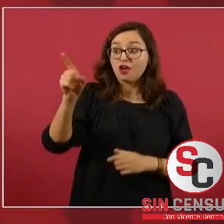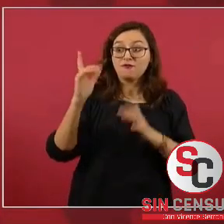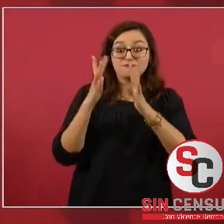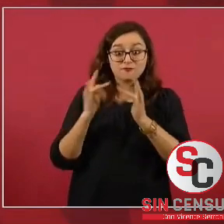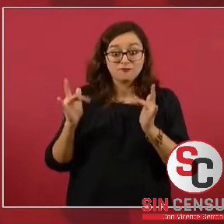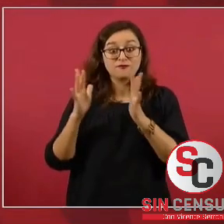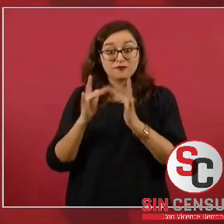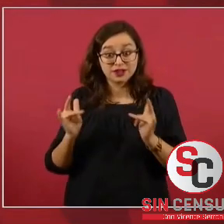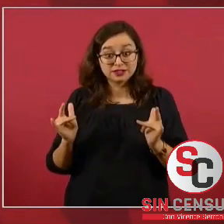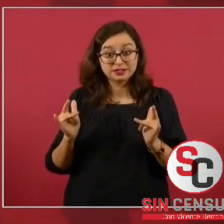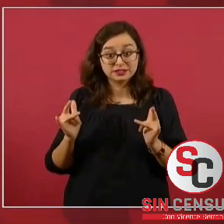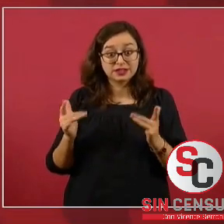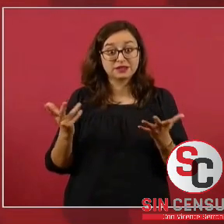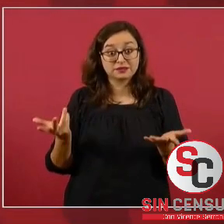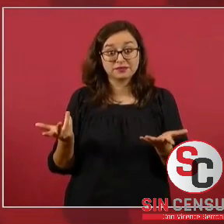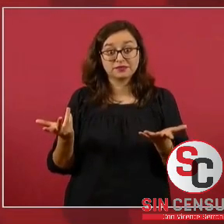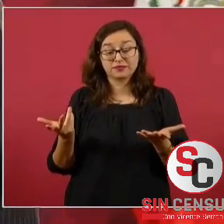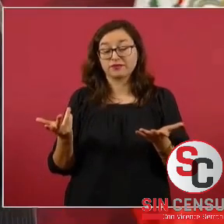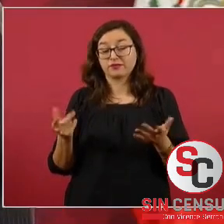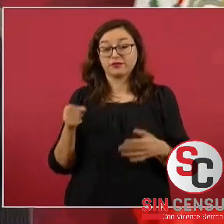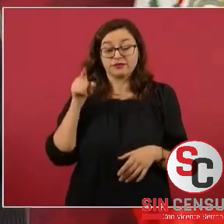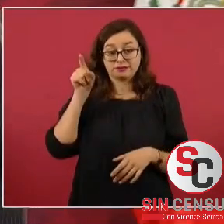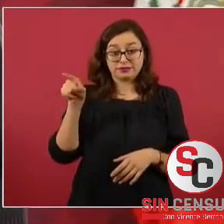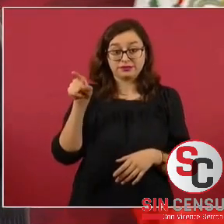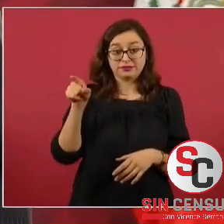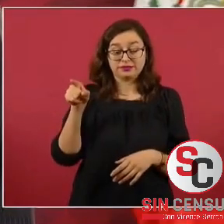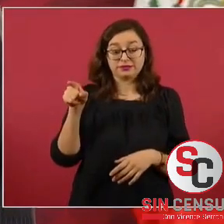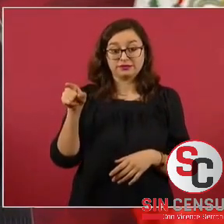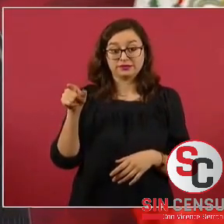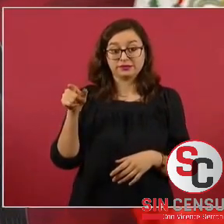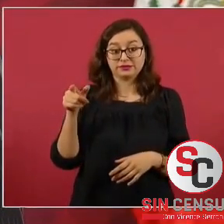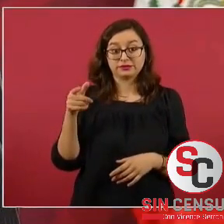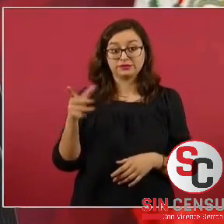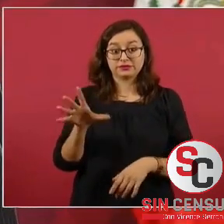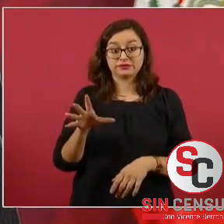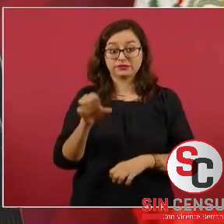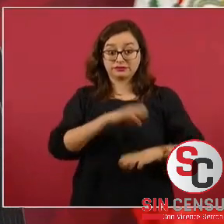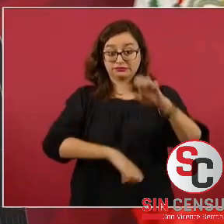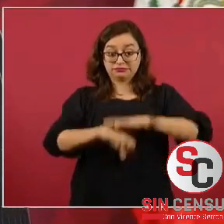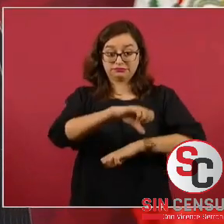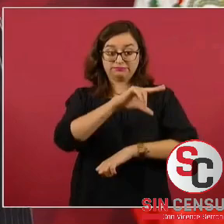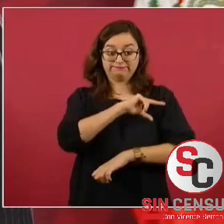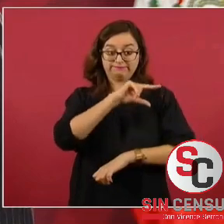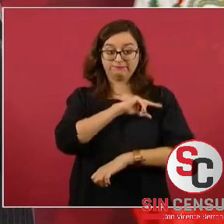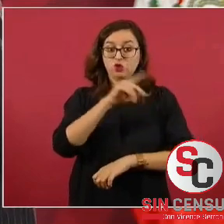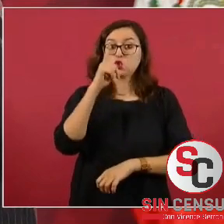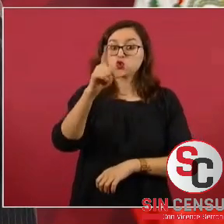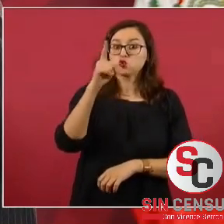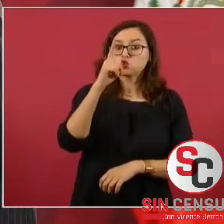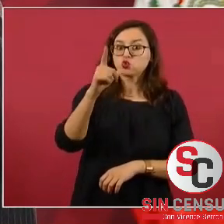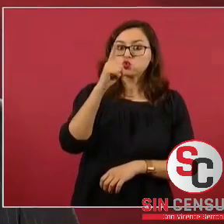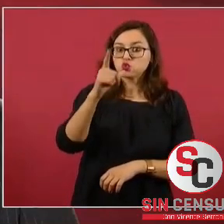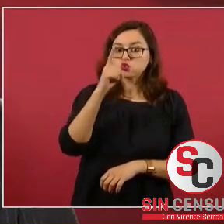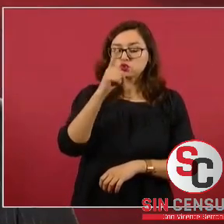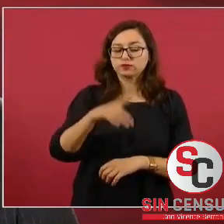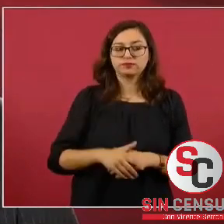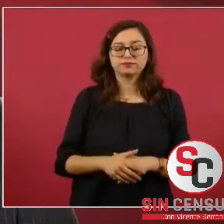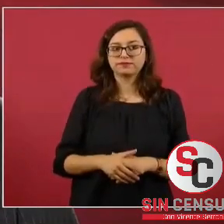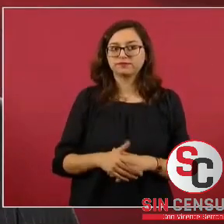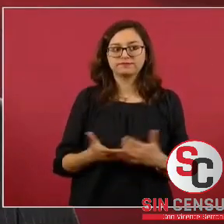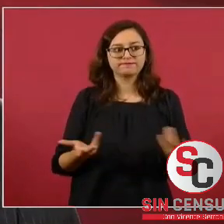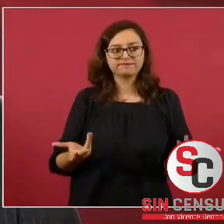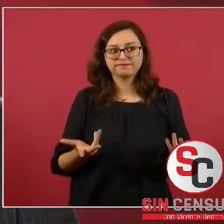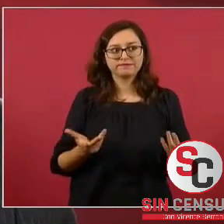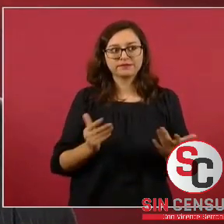ya tenían una participación en esa empresa considerable, necesitaban más libertad